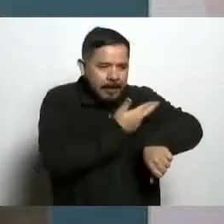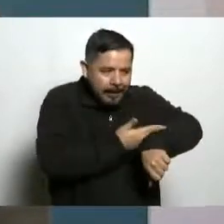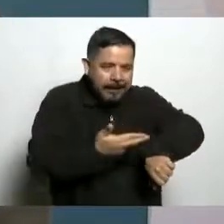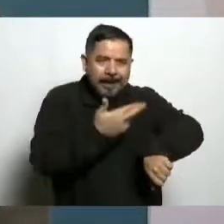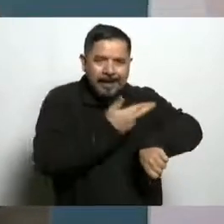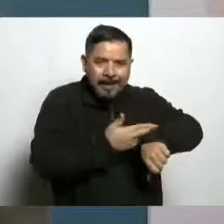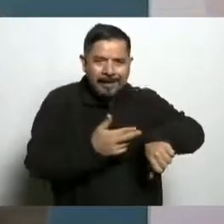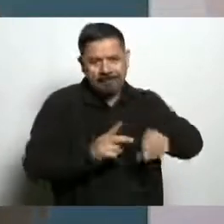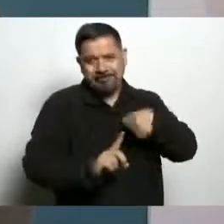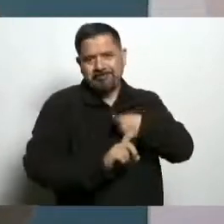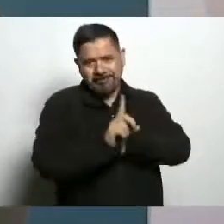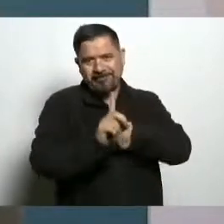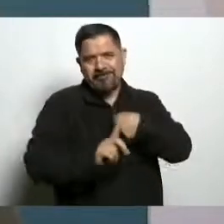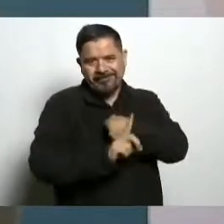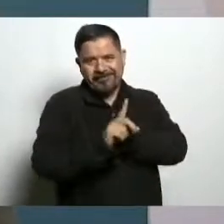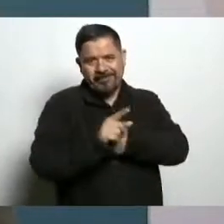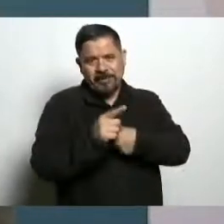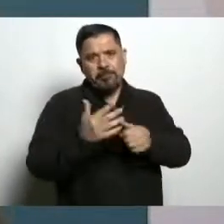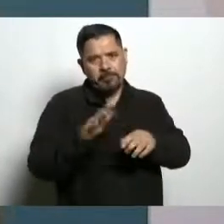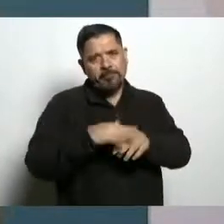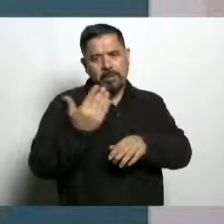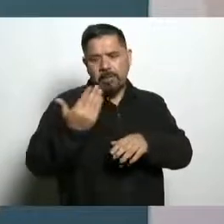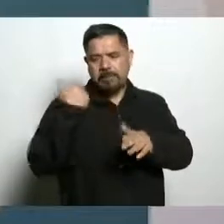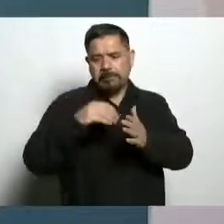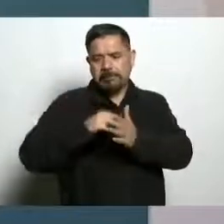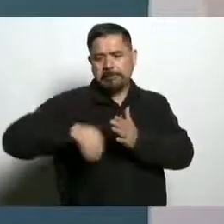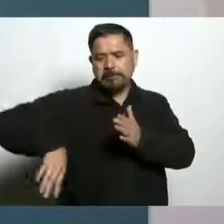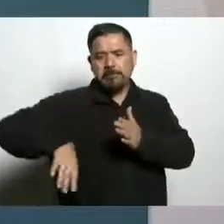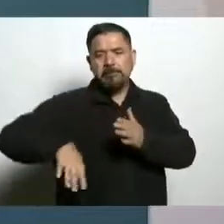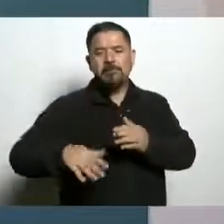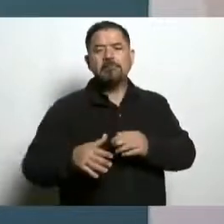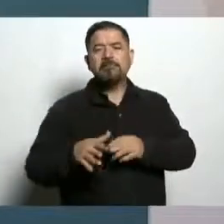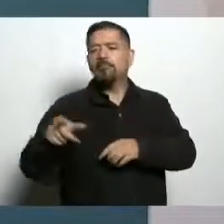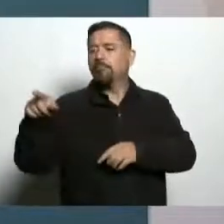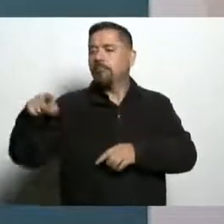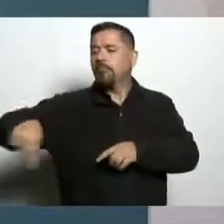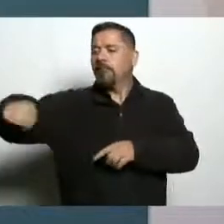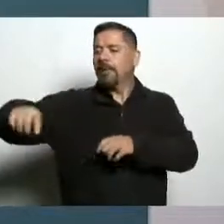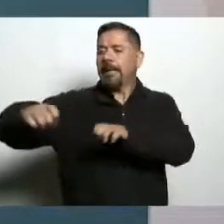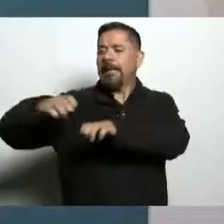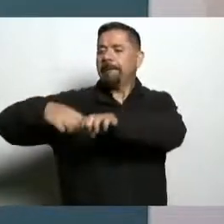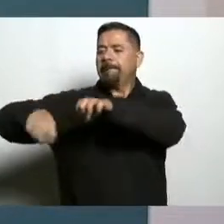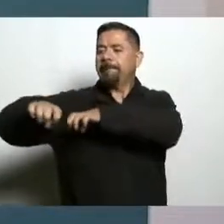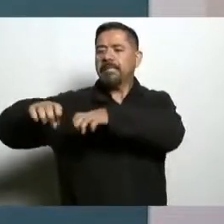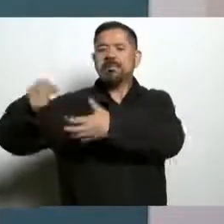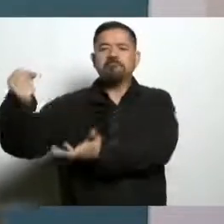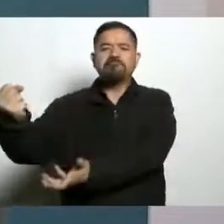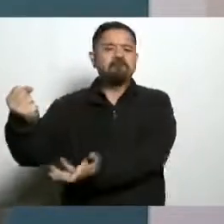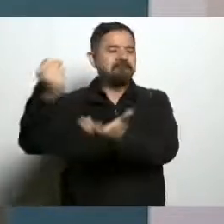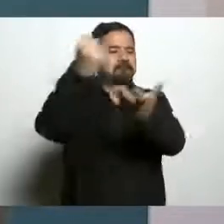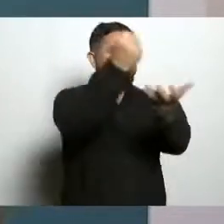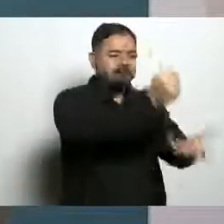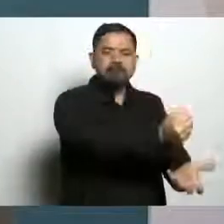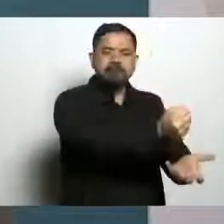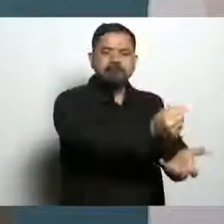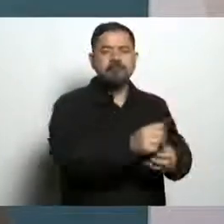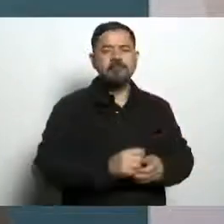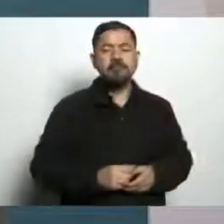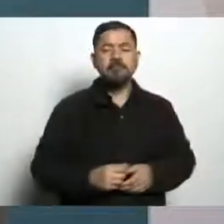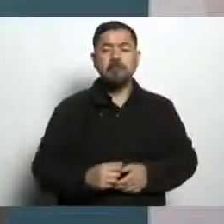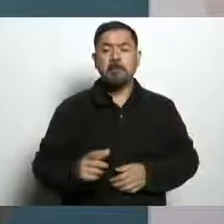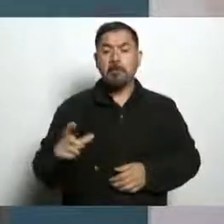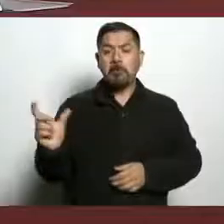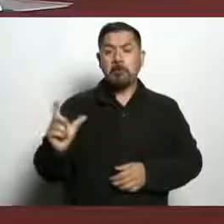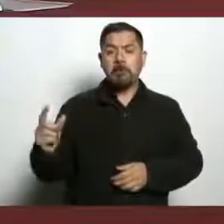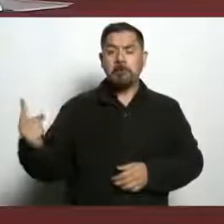el daño, la omisión, y la empresa aporta. Y cuando me lo